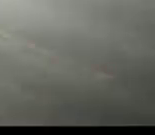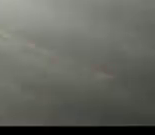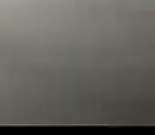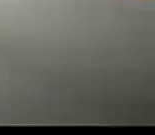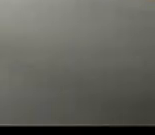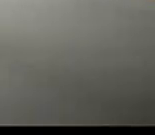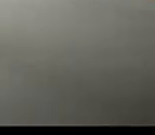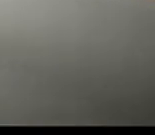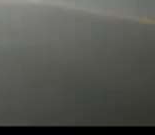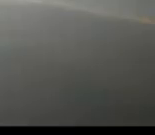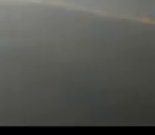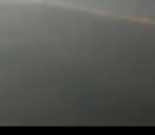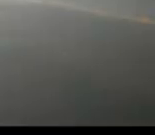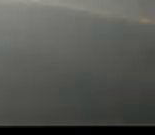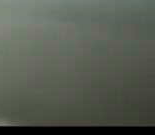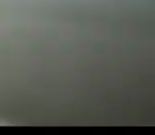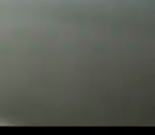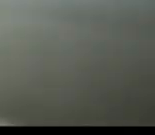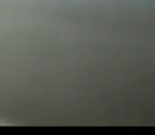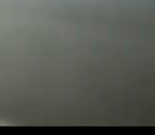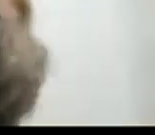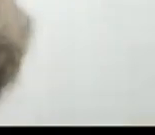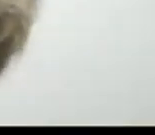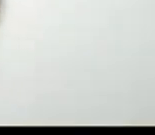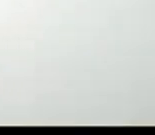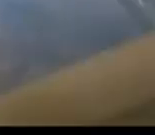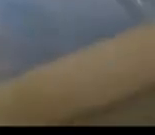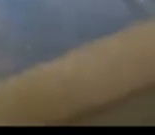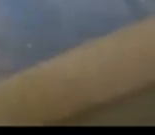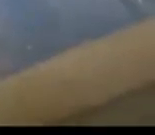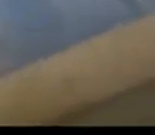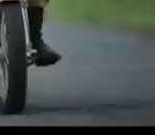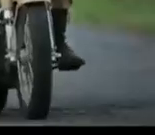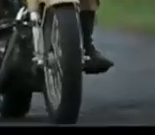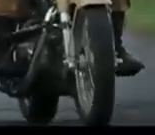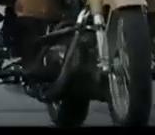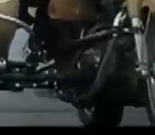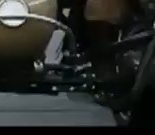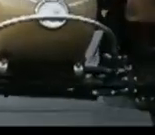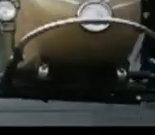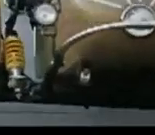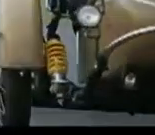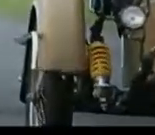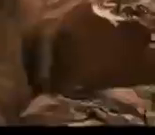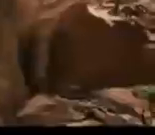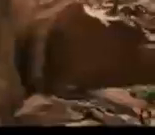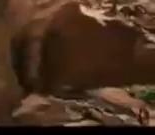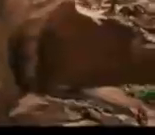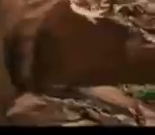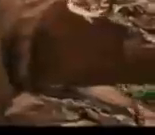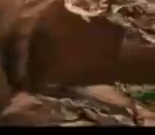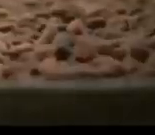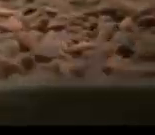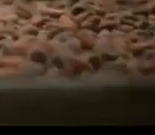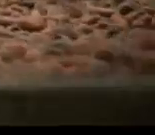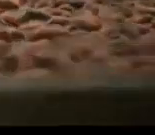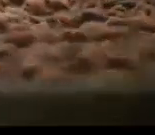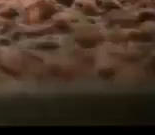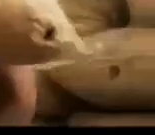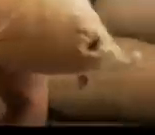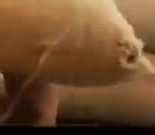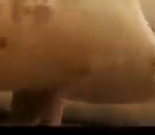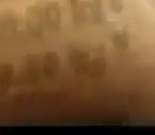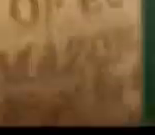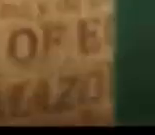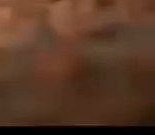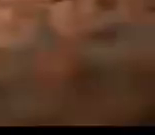un hermoso ejemplar de los años 50 con el que recorreremos los campos ecuatorianos en la búsqueda del mejor cacao del mundo. Y desde aquí